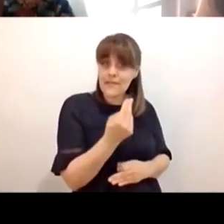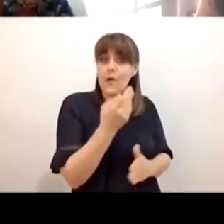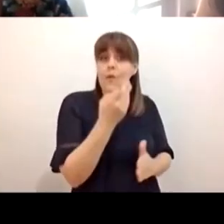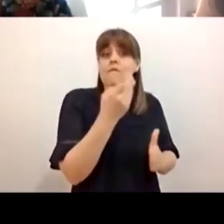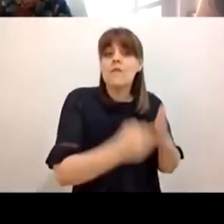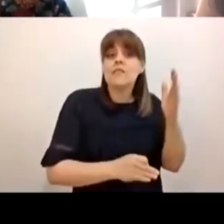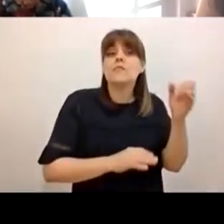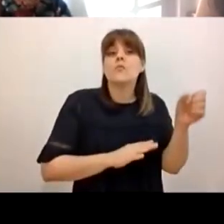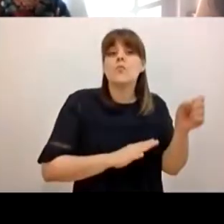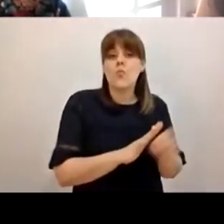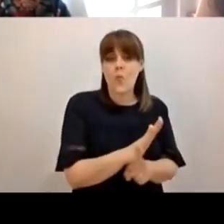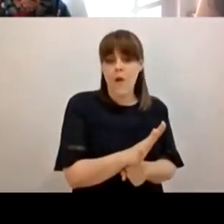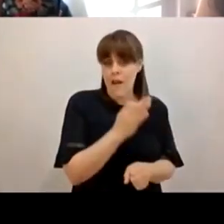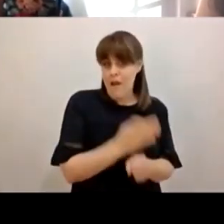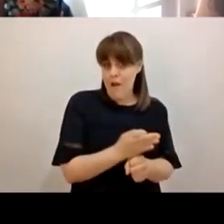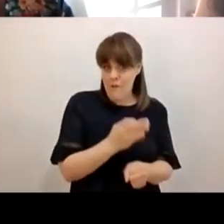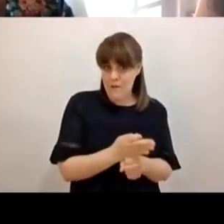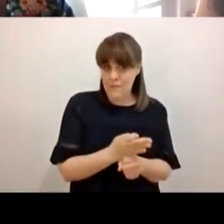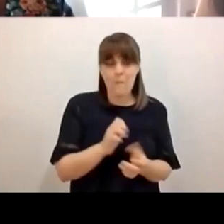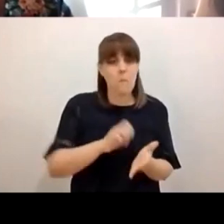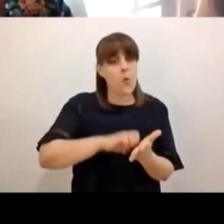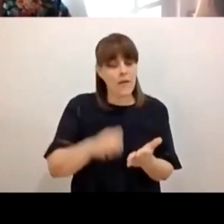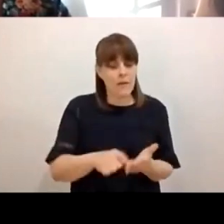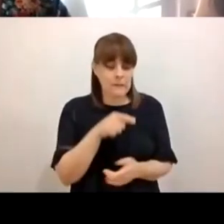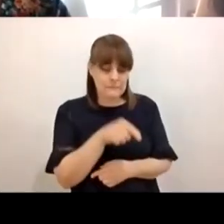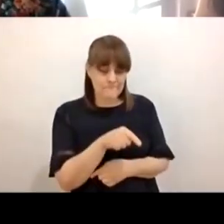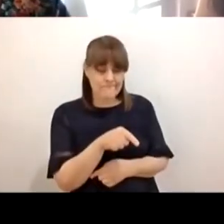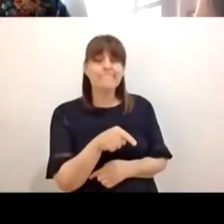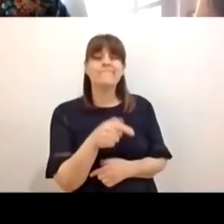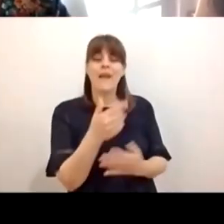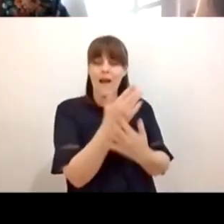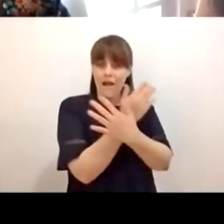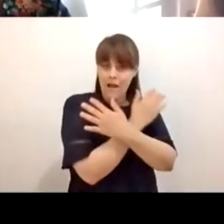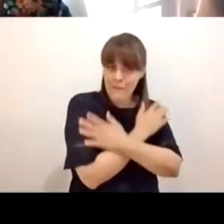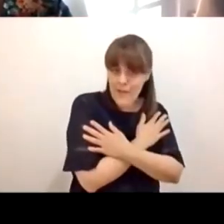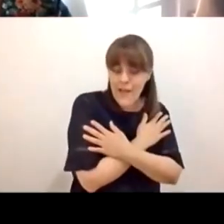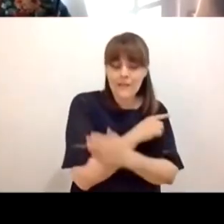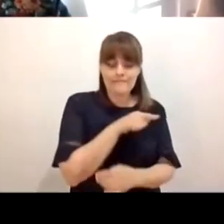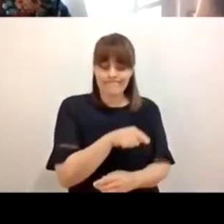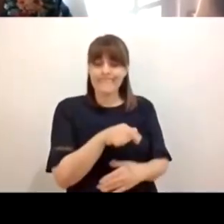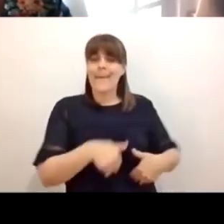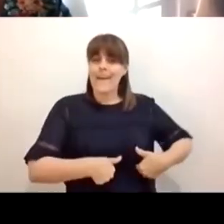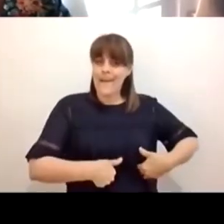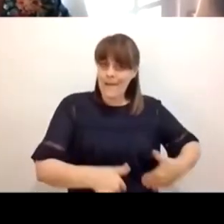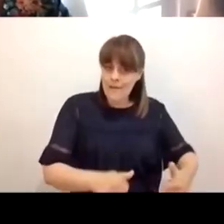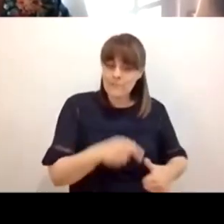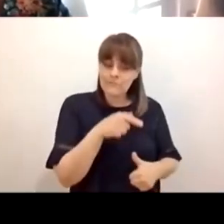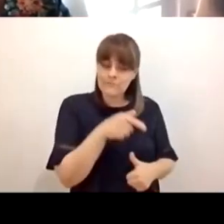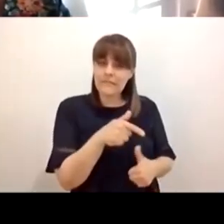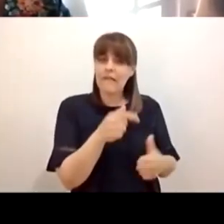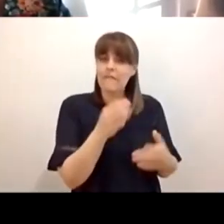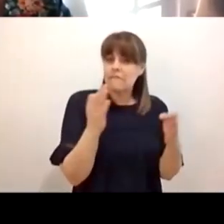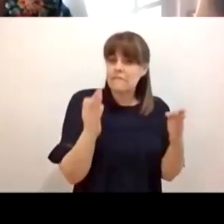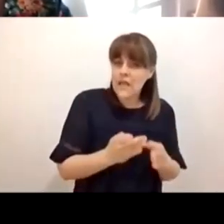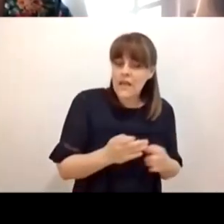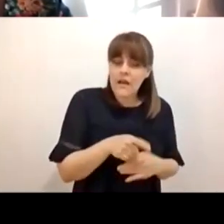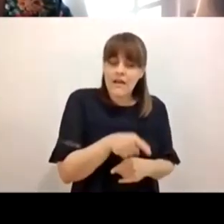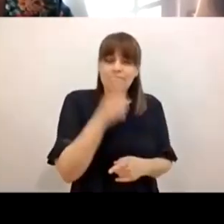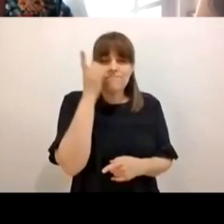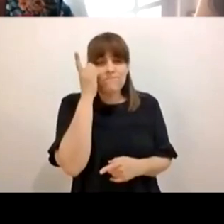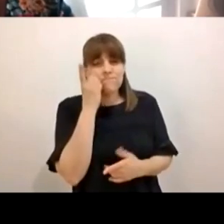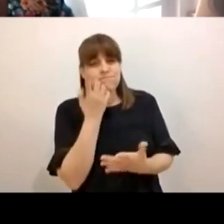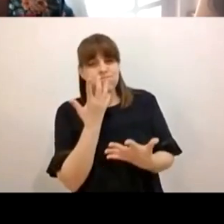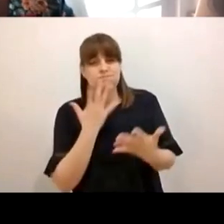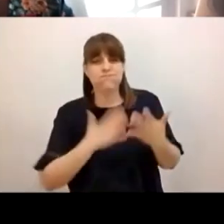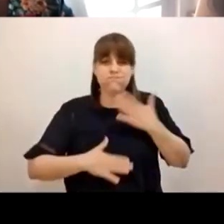en ese momento si necesita un abrazo si tiene hambre si tiene frío si quiere dormir y esa